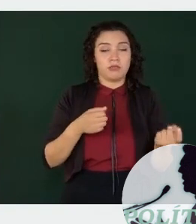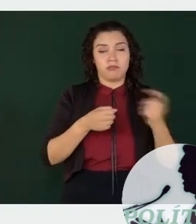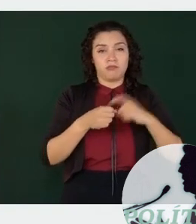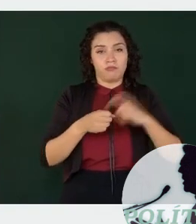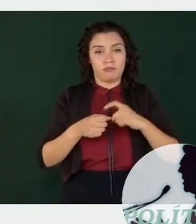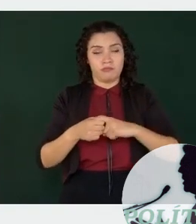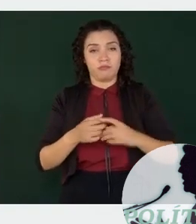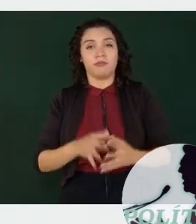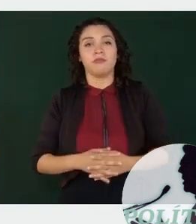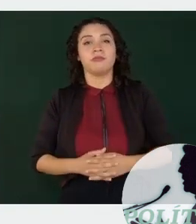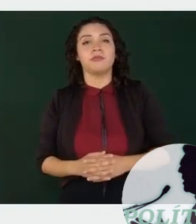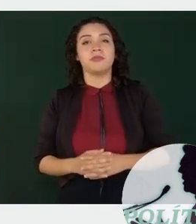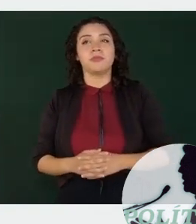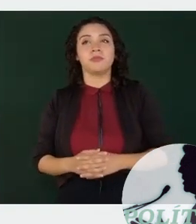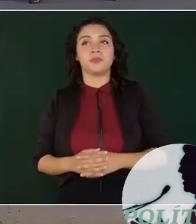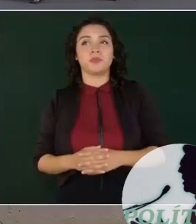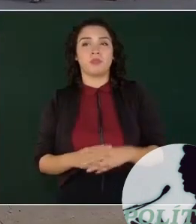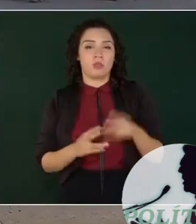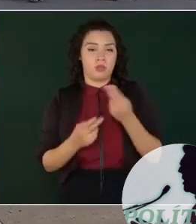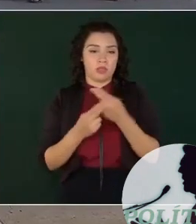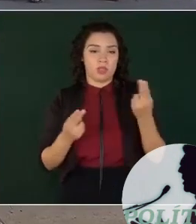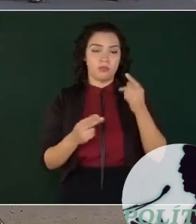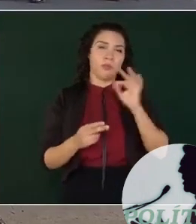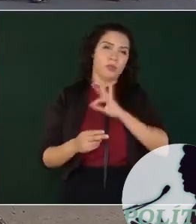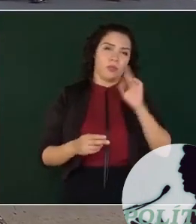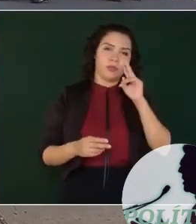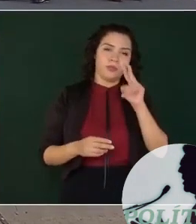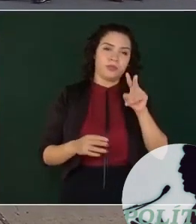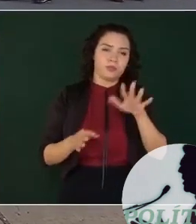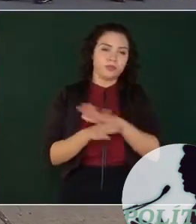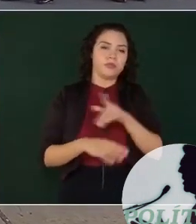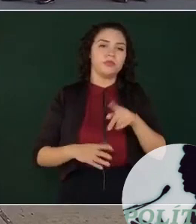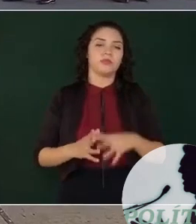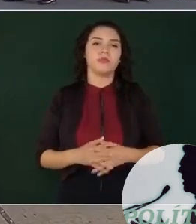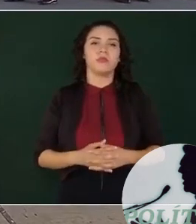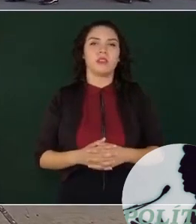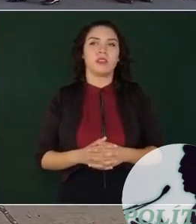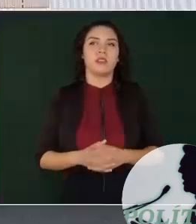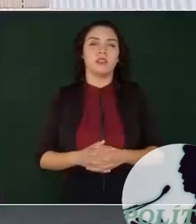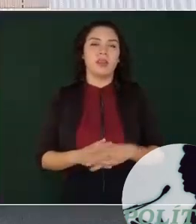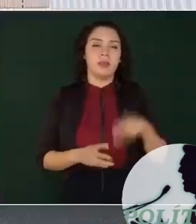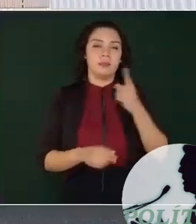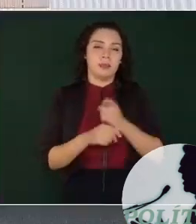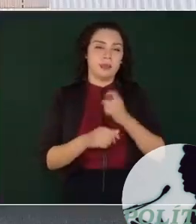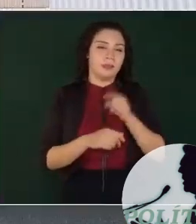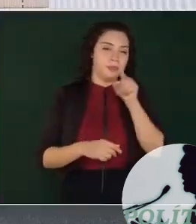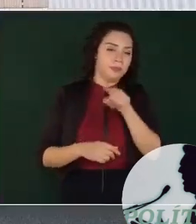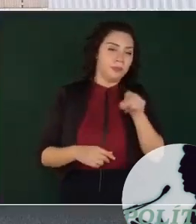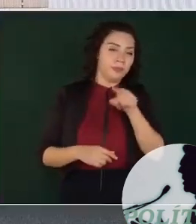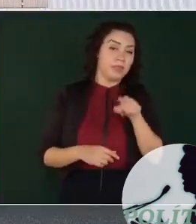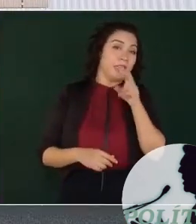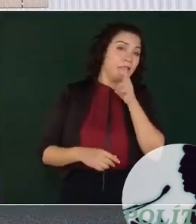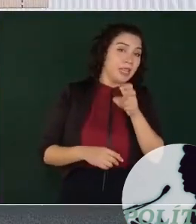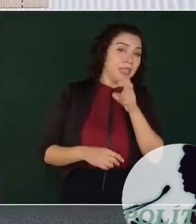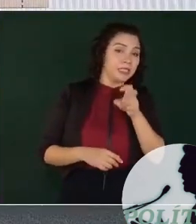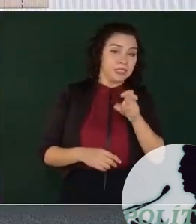elementos. A ver si ponemos, pero primero esto. Así es el